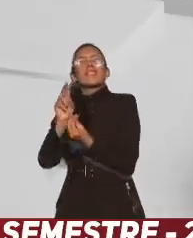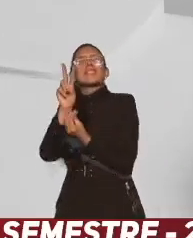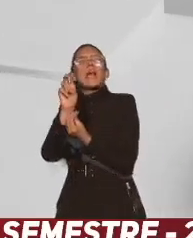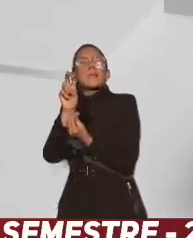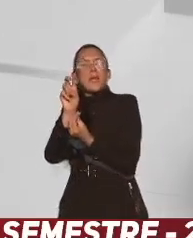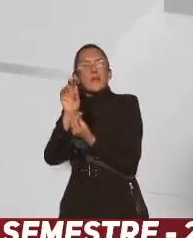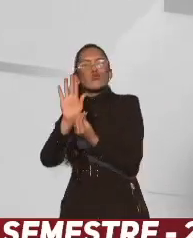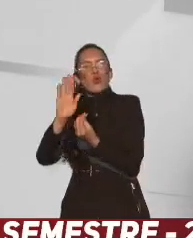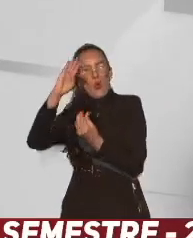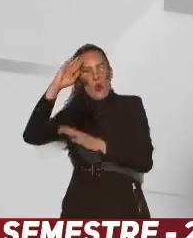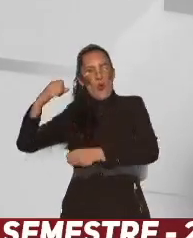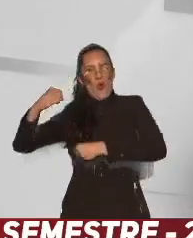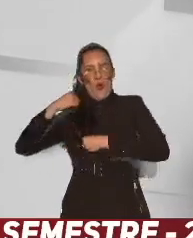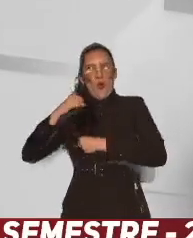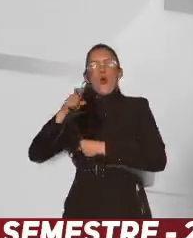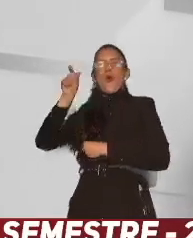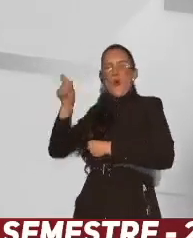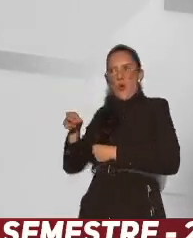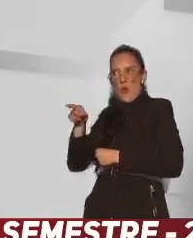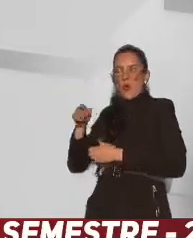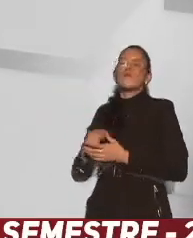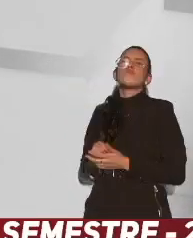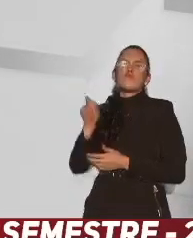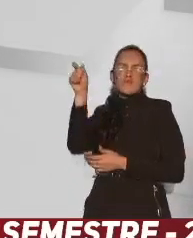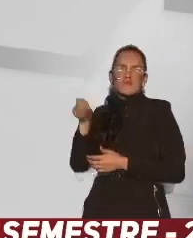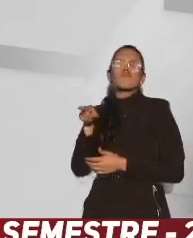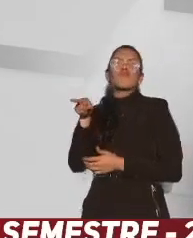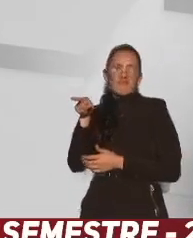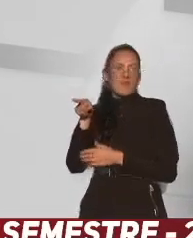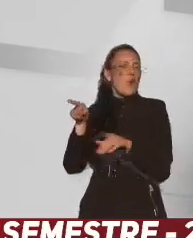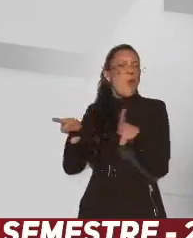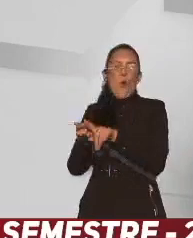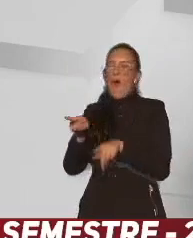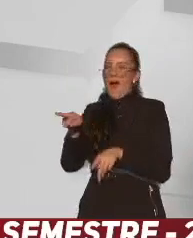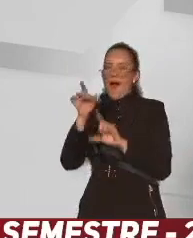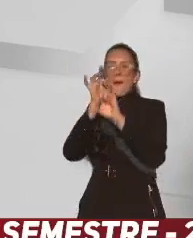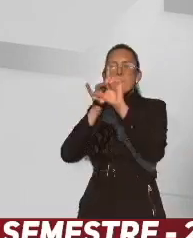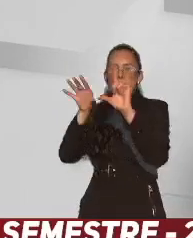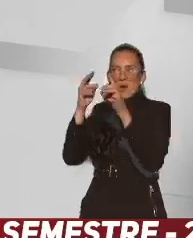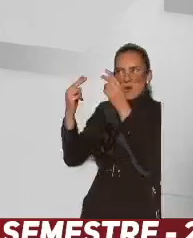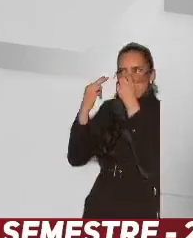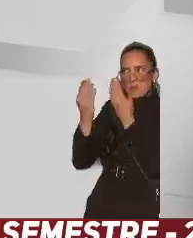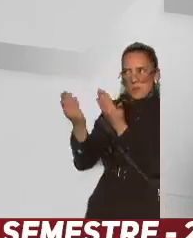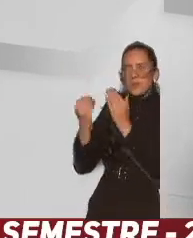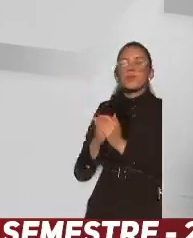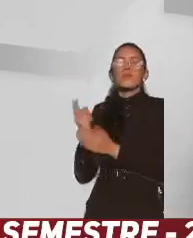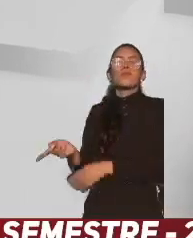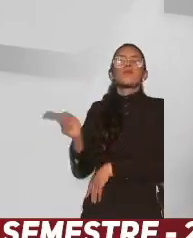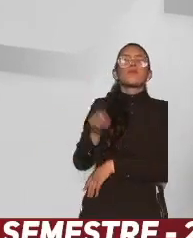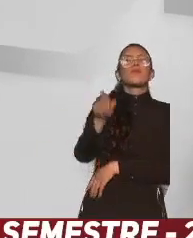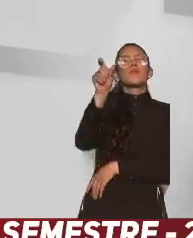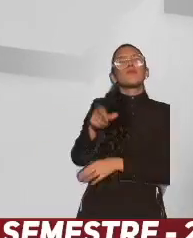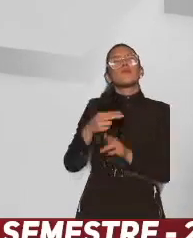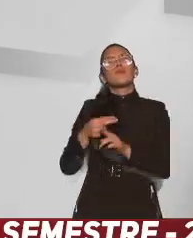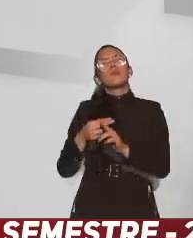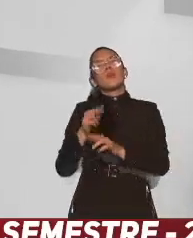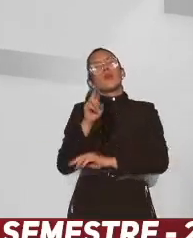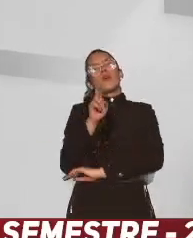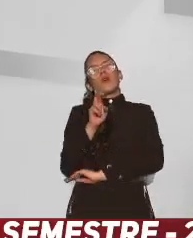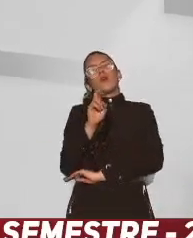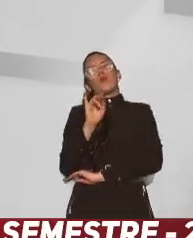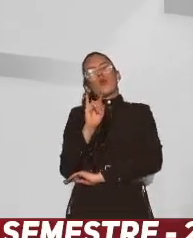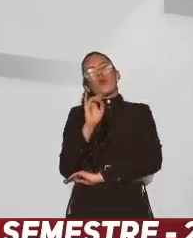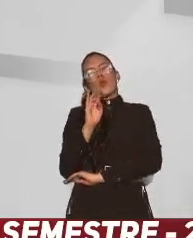del ejército, quien igualmente realiza conexión virtual. Al señor brigadier general Rudy